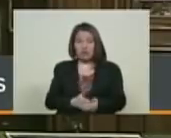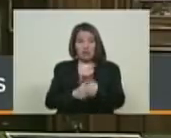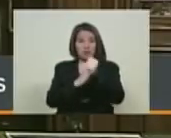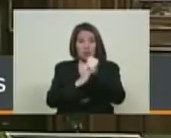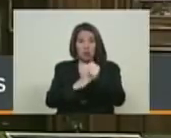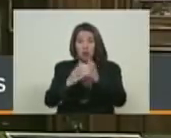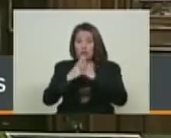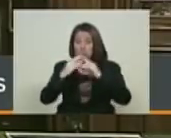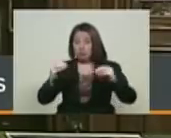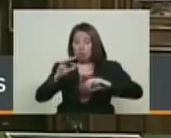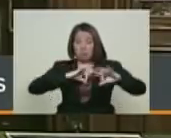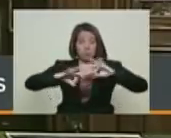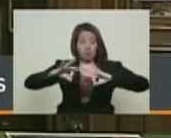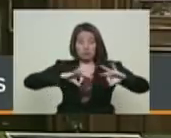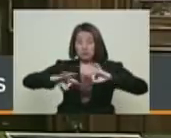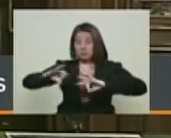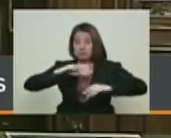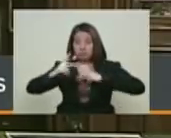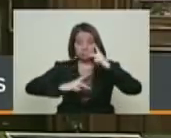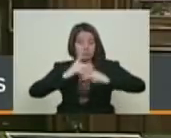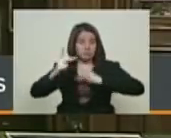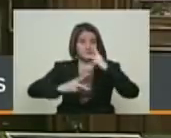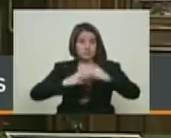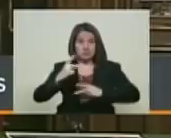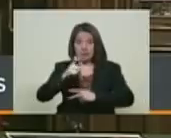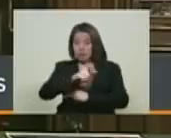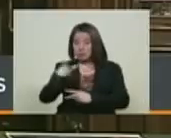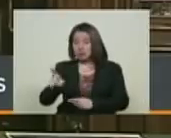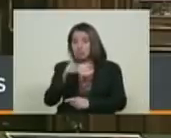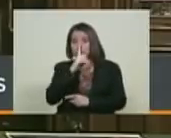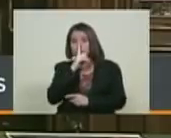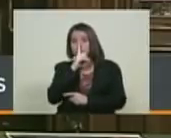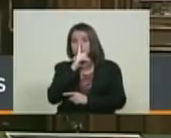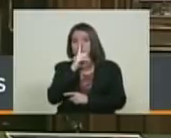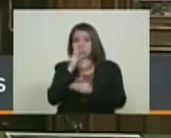preparación para que nadie pudiera hablar.